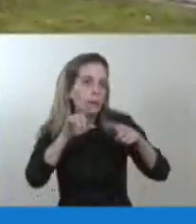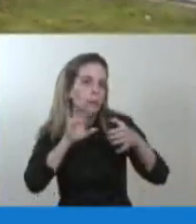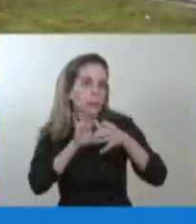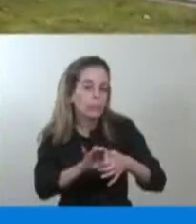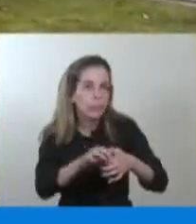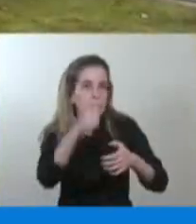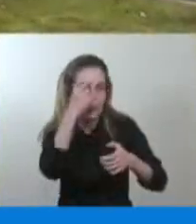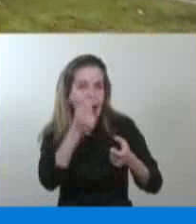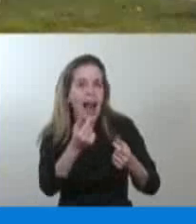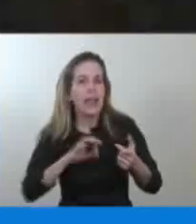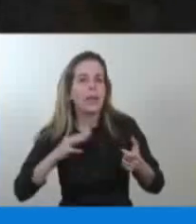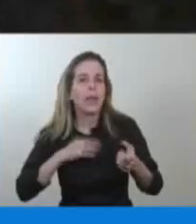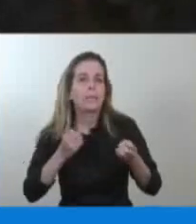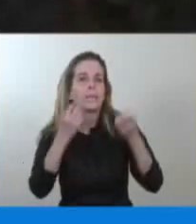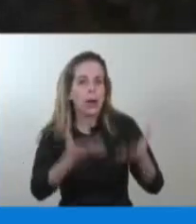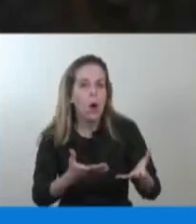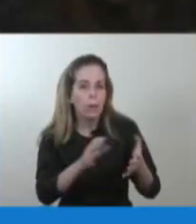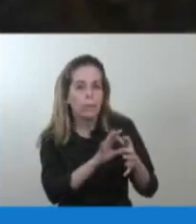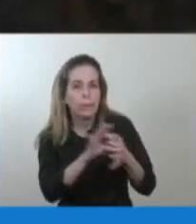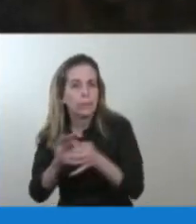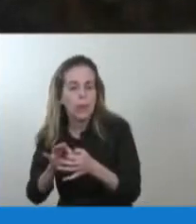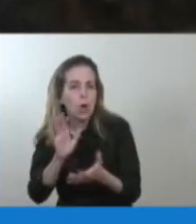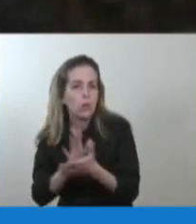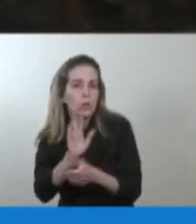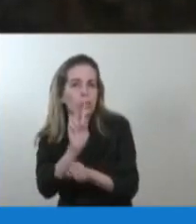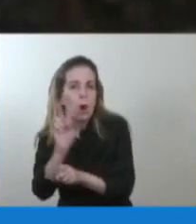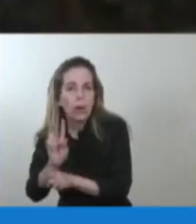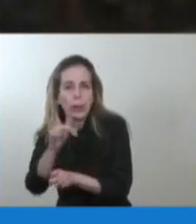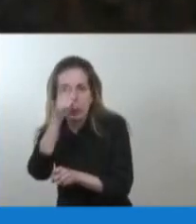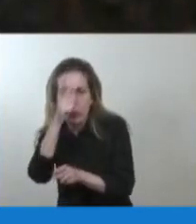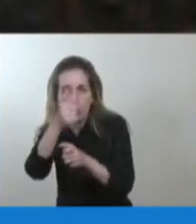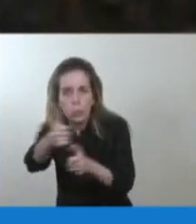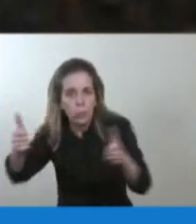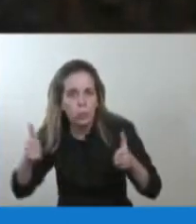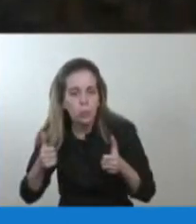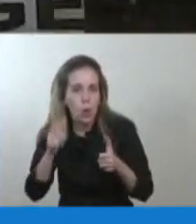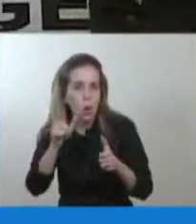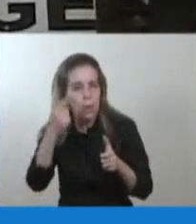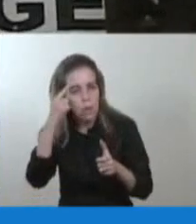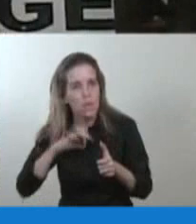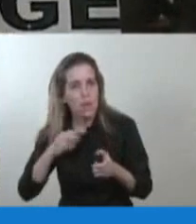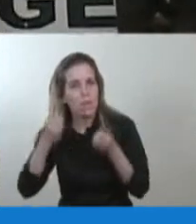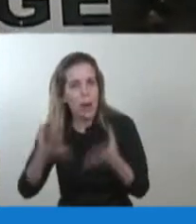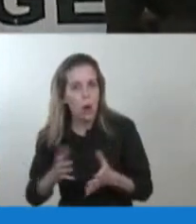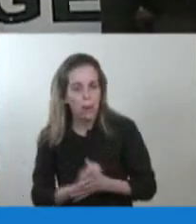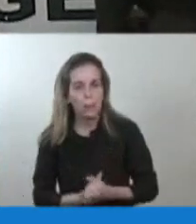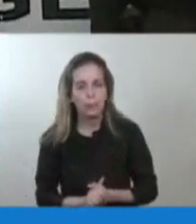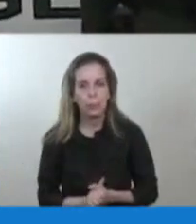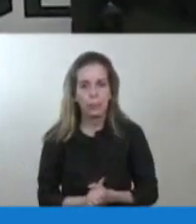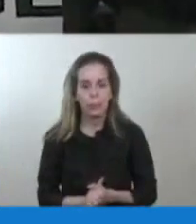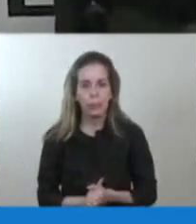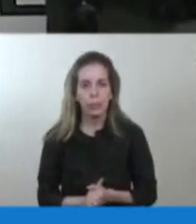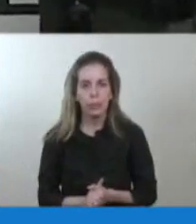con una mejora en la calidad de vida respecto de la seguridad de todos nuestros conciudadanos en todo sentido